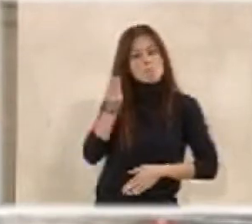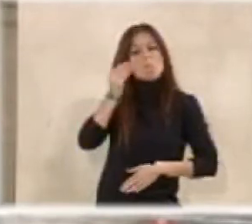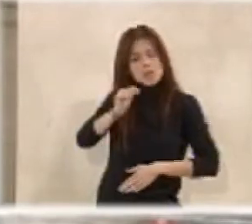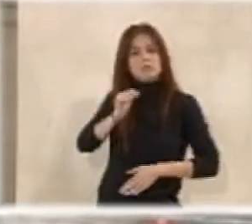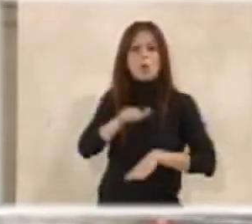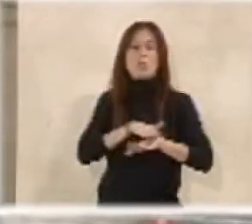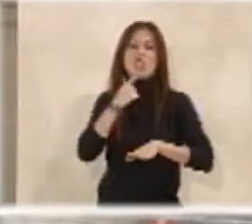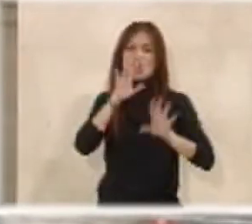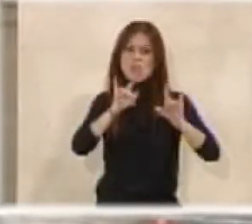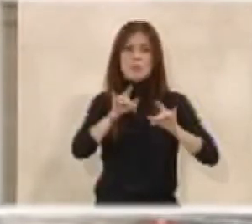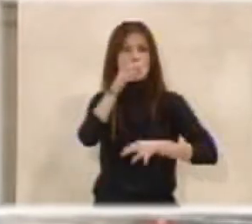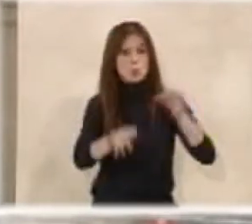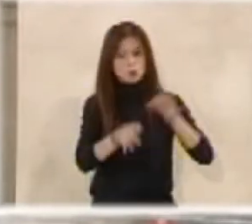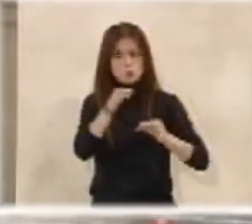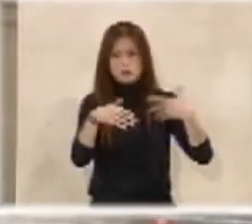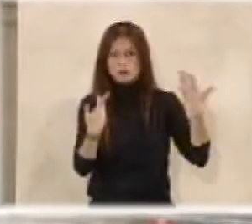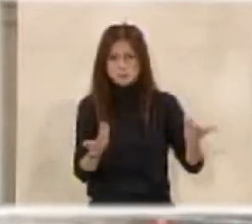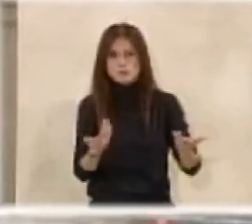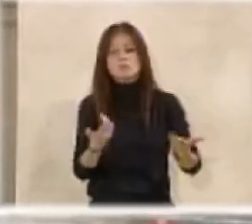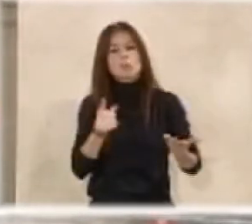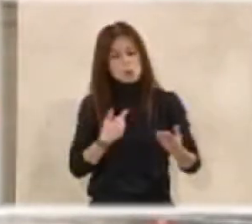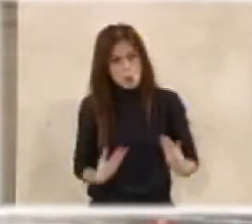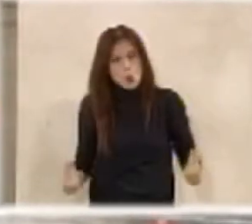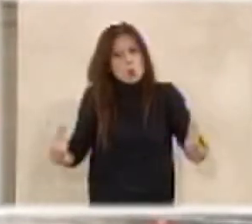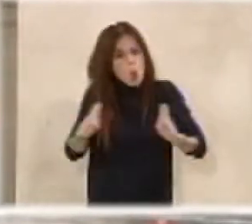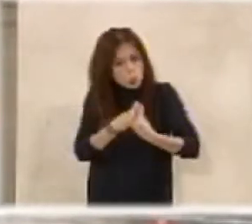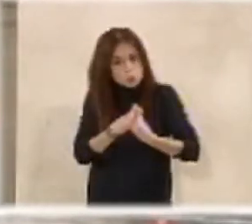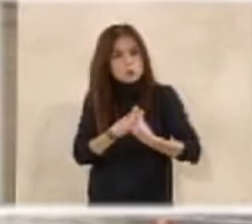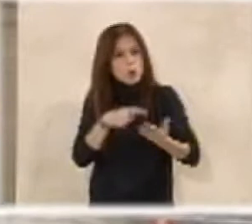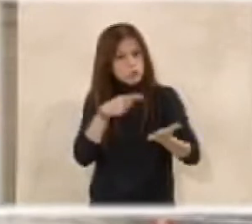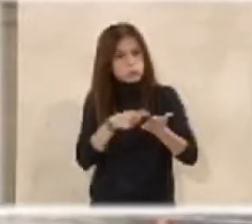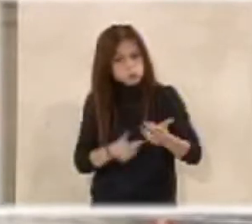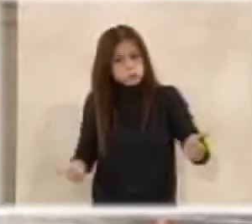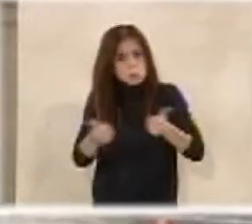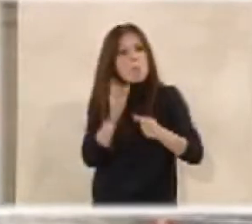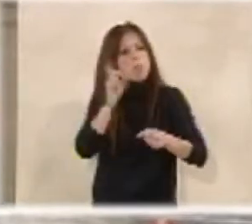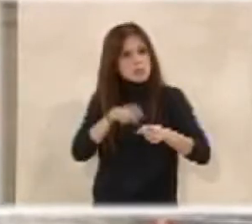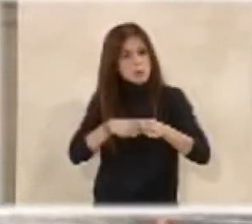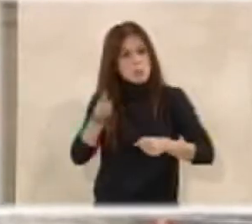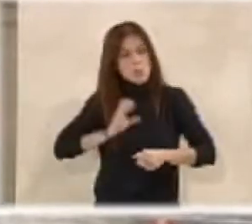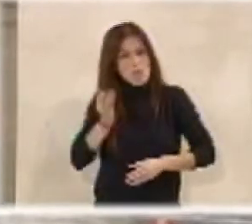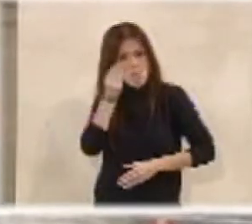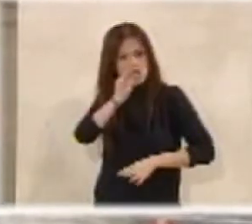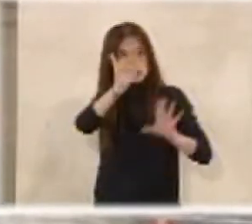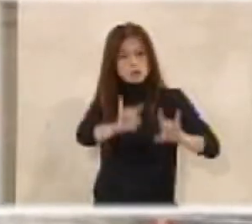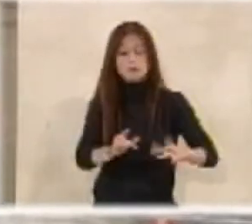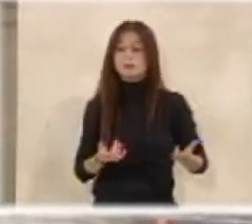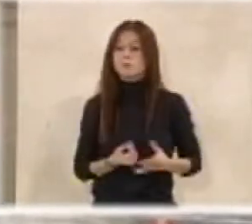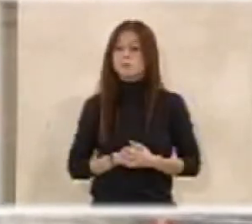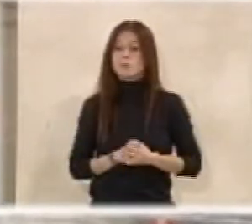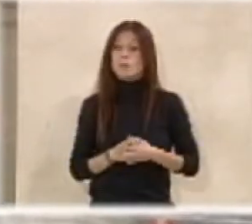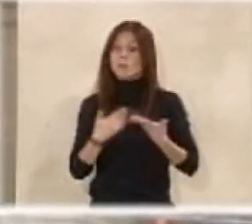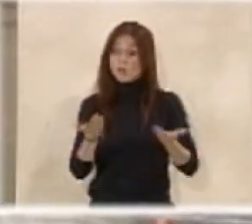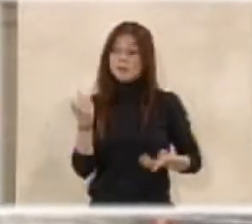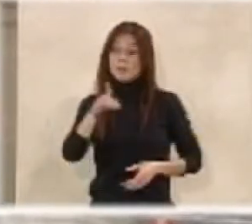salario. Y así pues, unimos a la reivindicación aquí general de que se suban estos salarios. Partiendo de esta